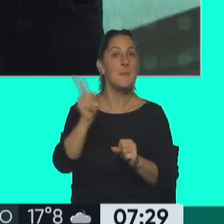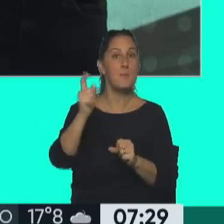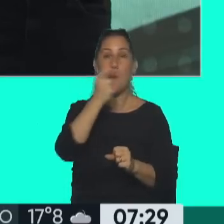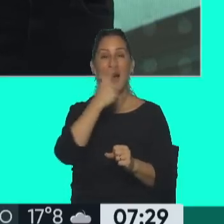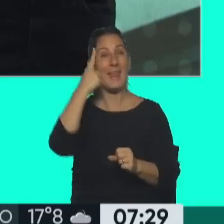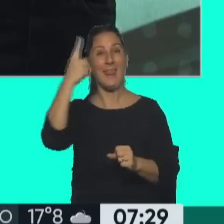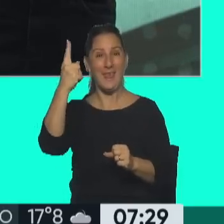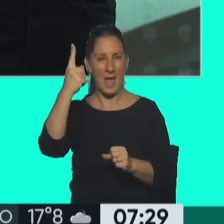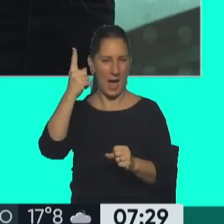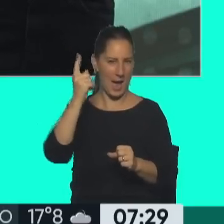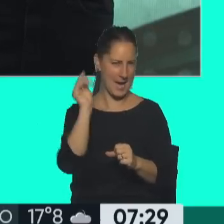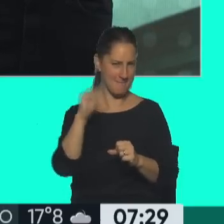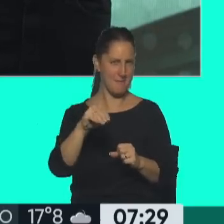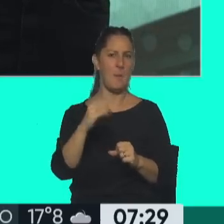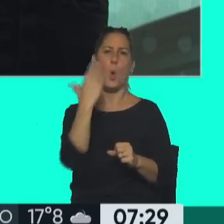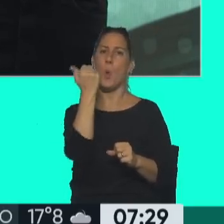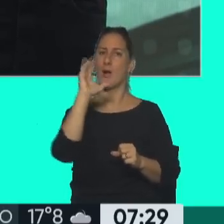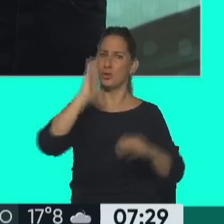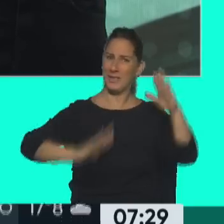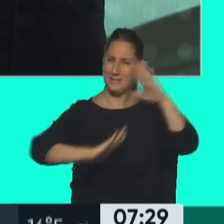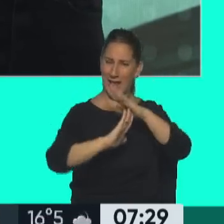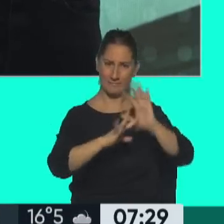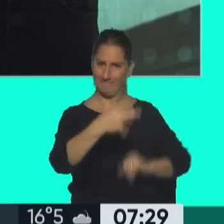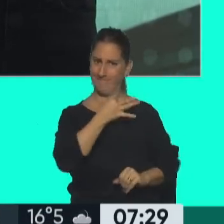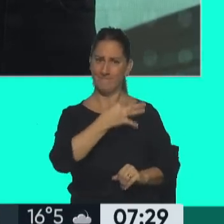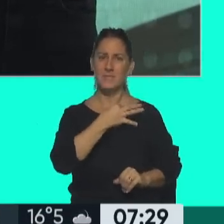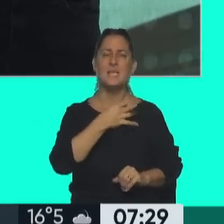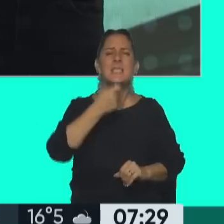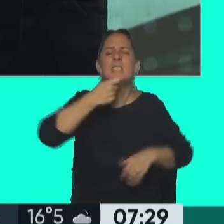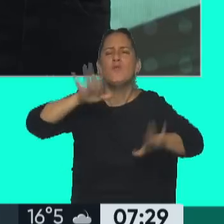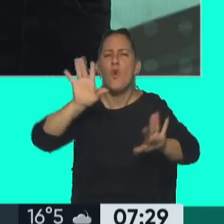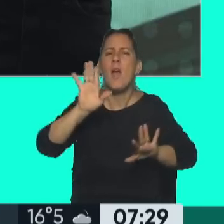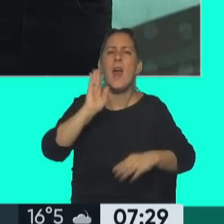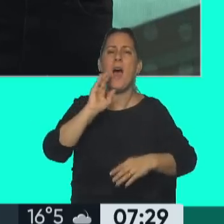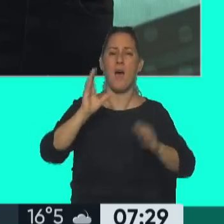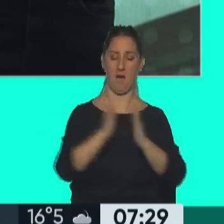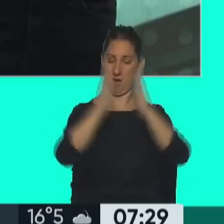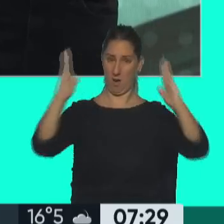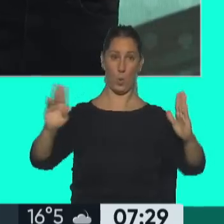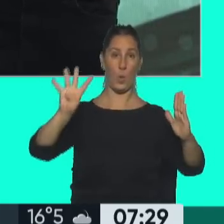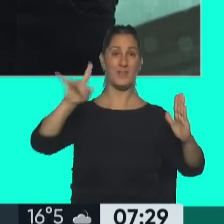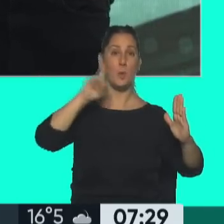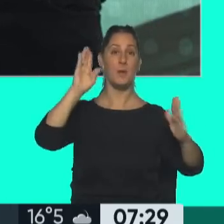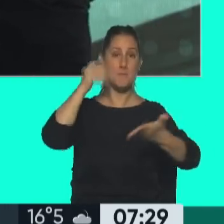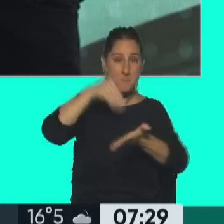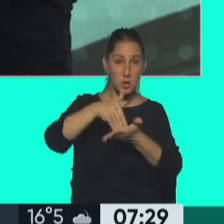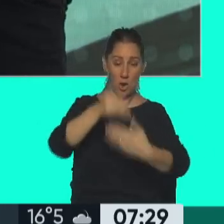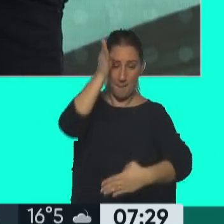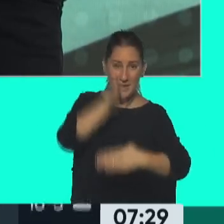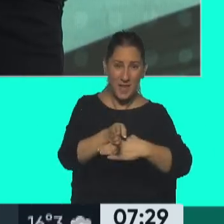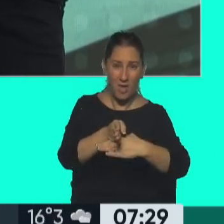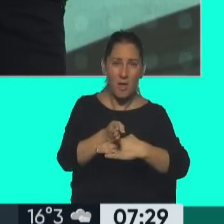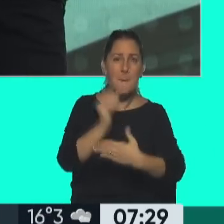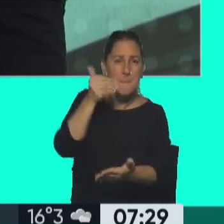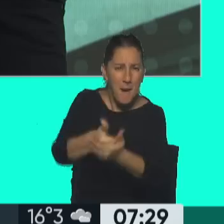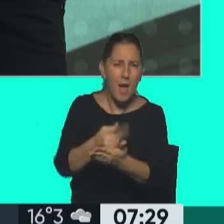Macri, pero igualmente para las arcas del Banco Central pesa y mucho. Imagínate si tuviésemos que pagar la mitad de esos 45.000 millones solo en 2 años,